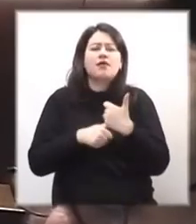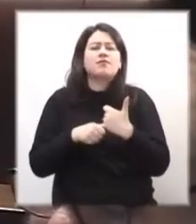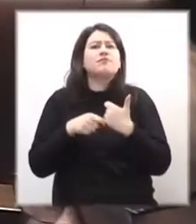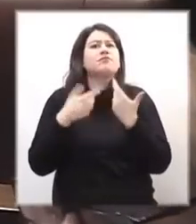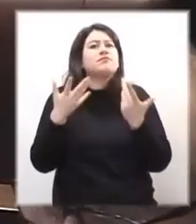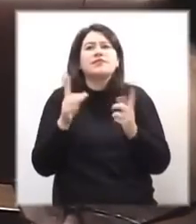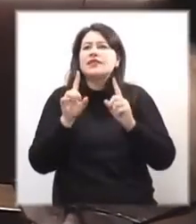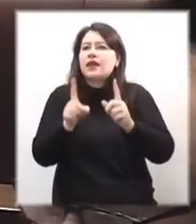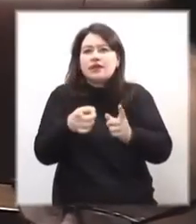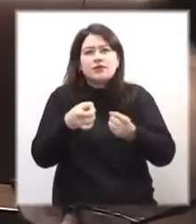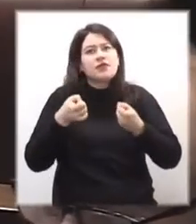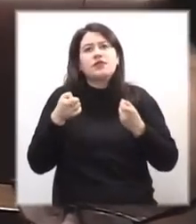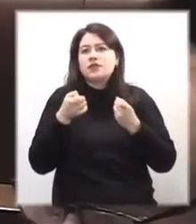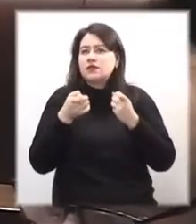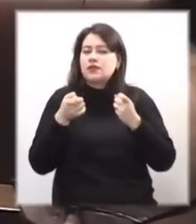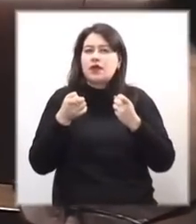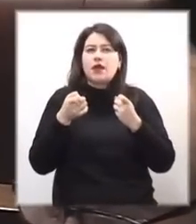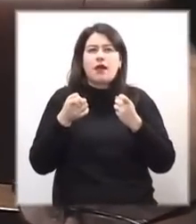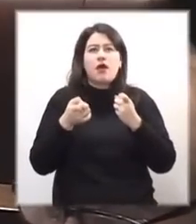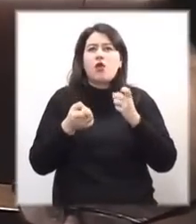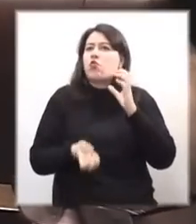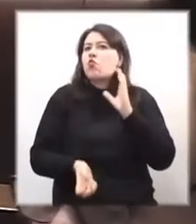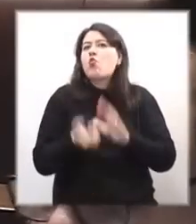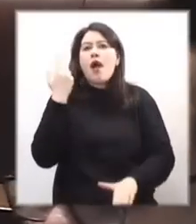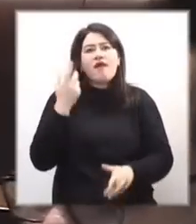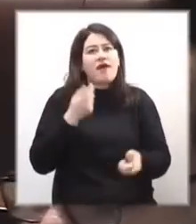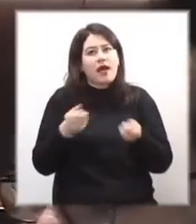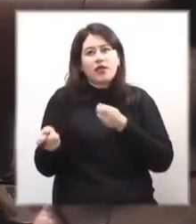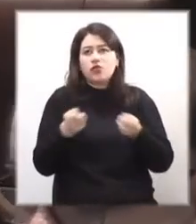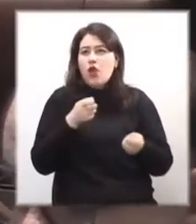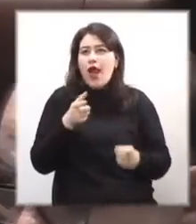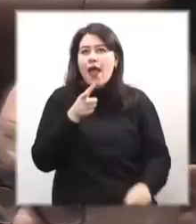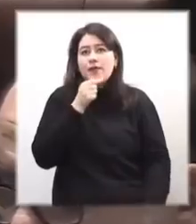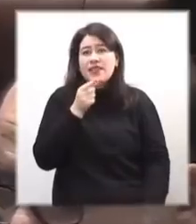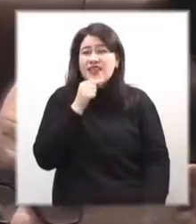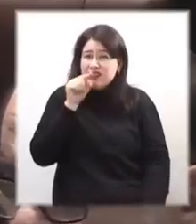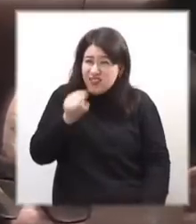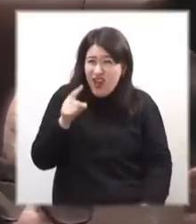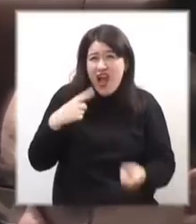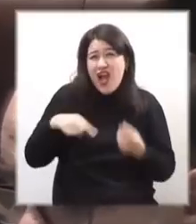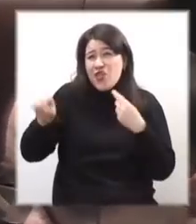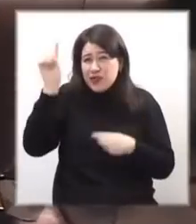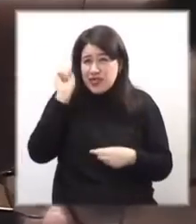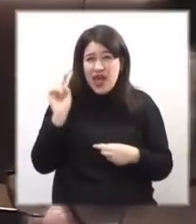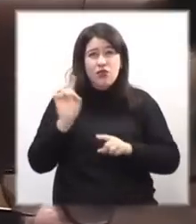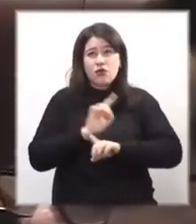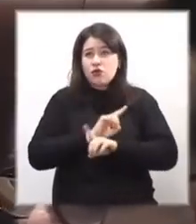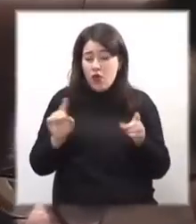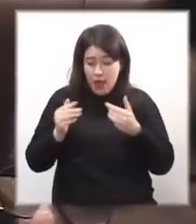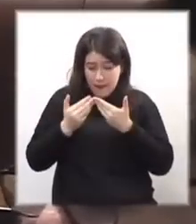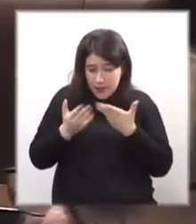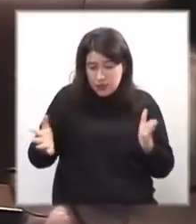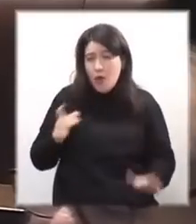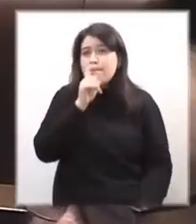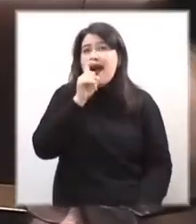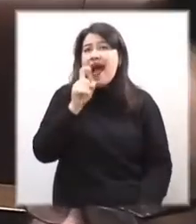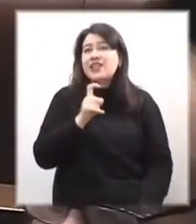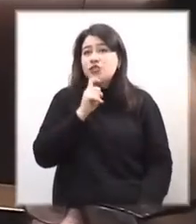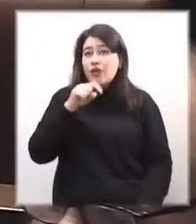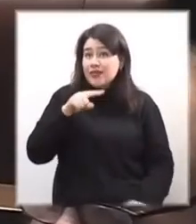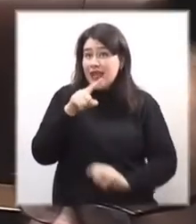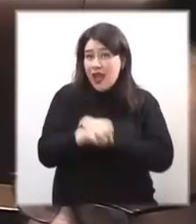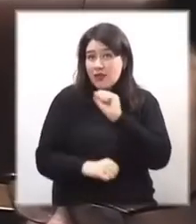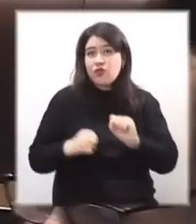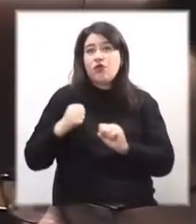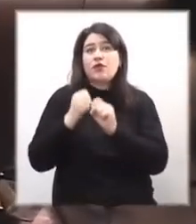hay necesidad de imprimirle una nueva gestión a la policía. Y esto no pasó el año pasado, pasó a partir de marzo de este